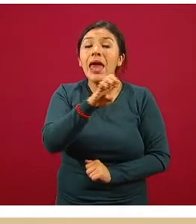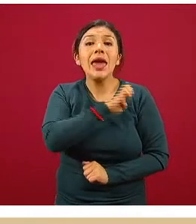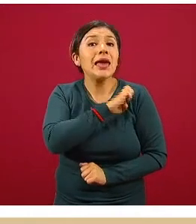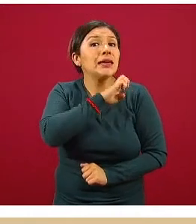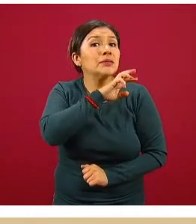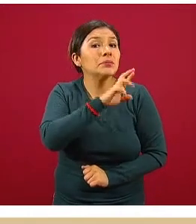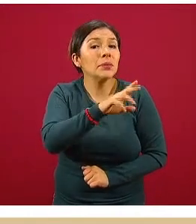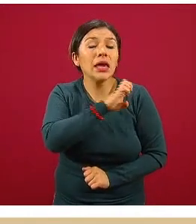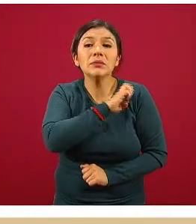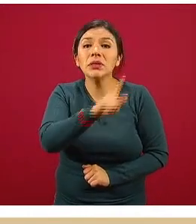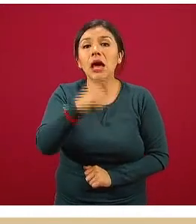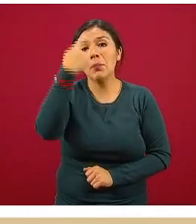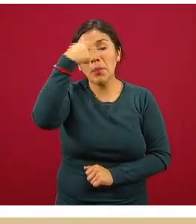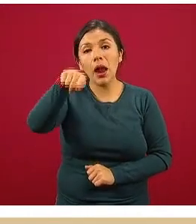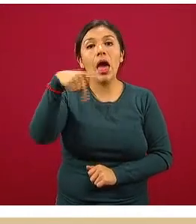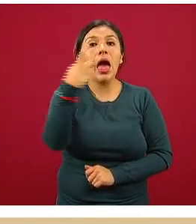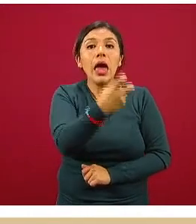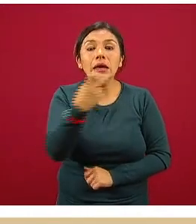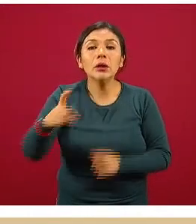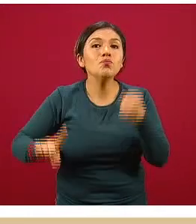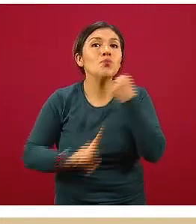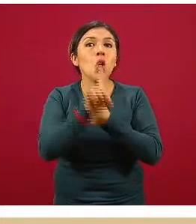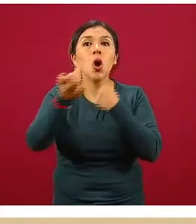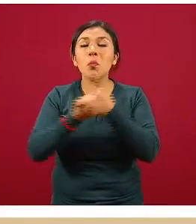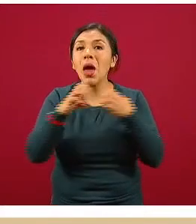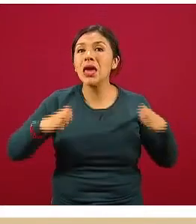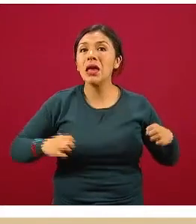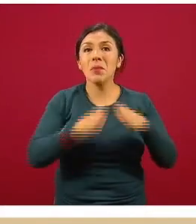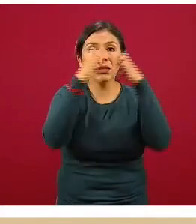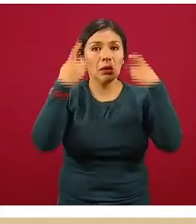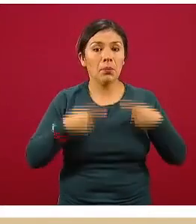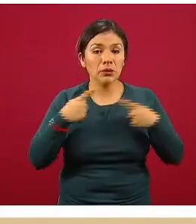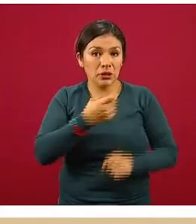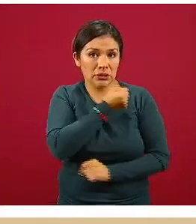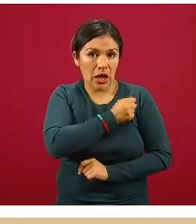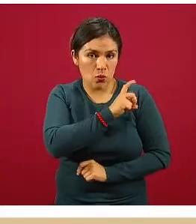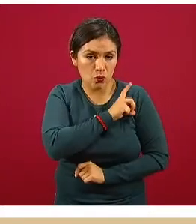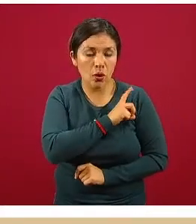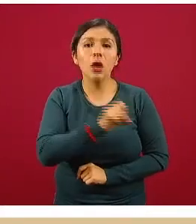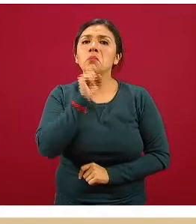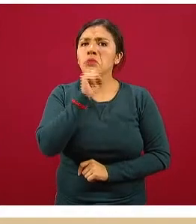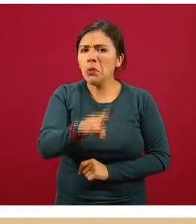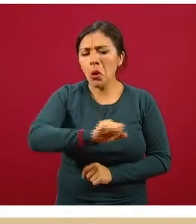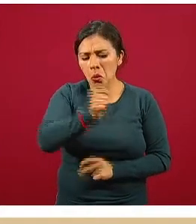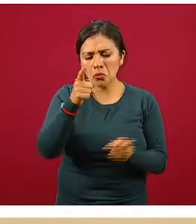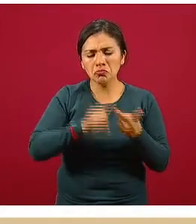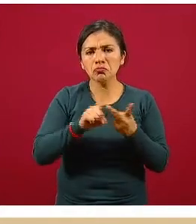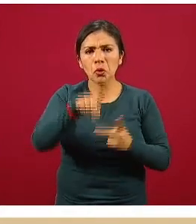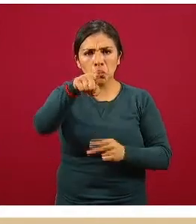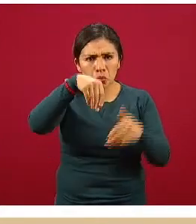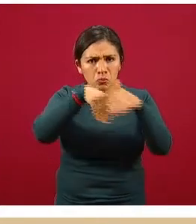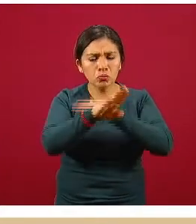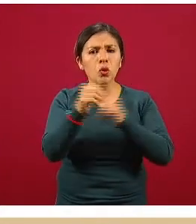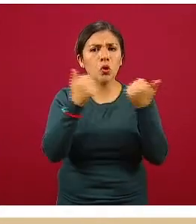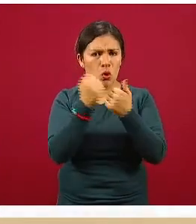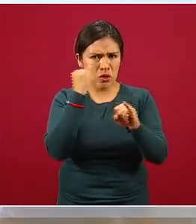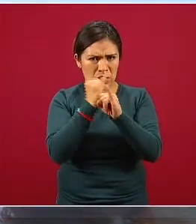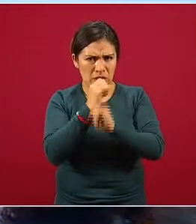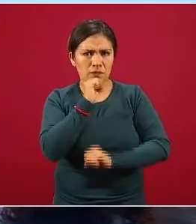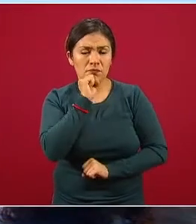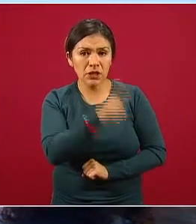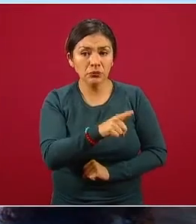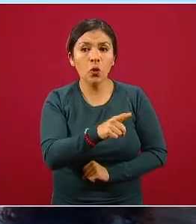exclusivamente a estas crisis de personal de salud. Pero también si ustedes ingresan a través de la